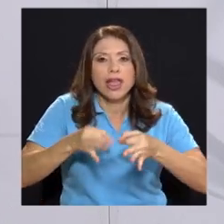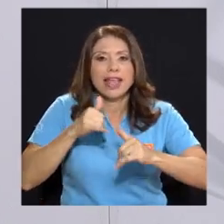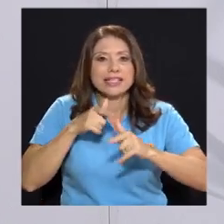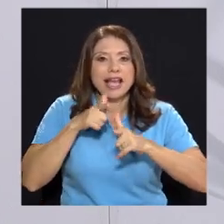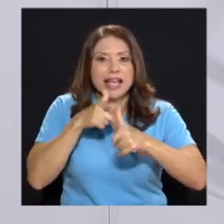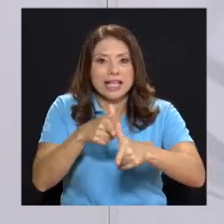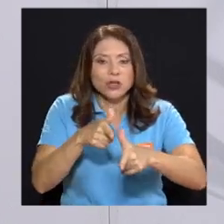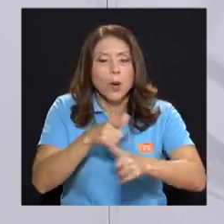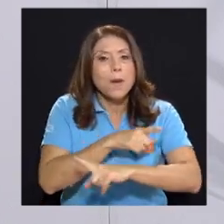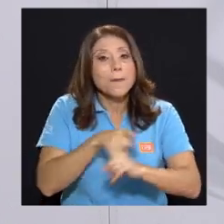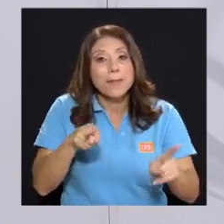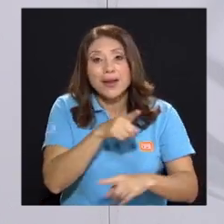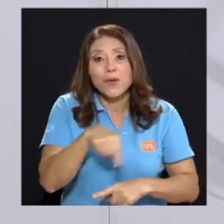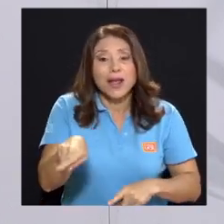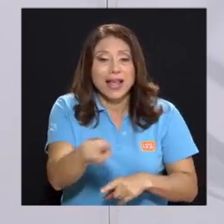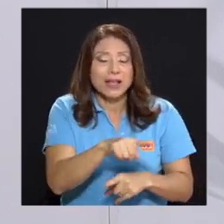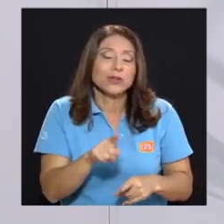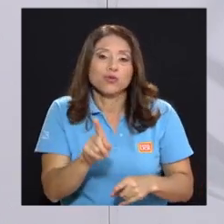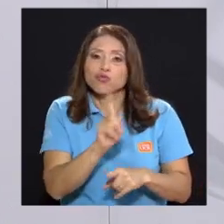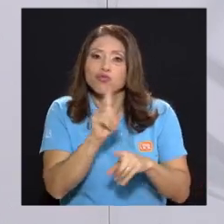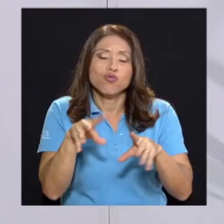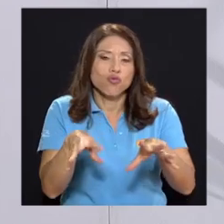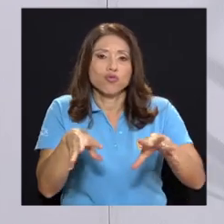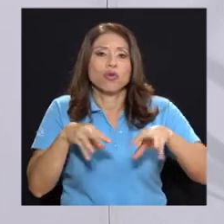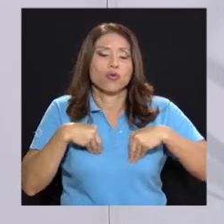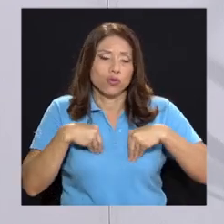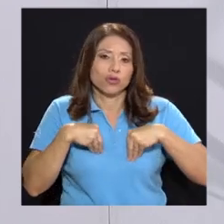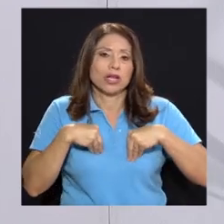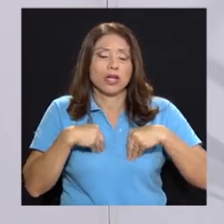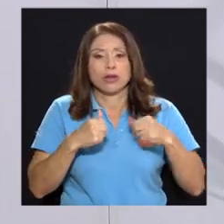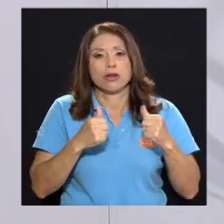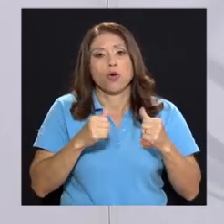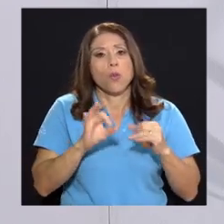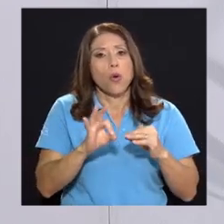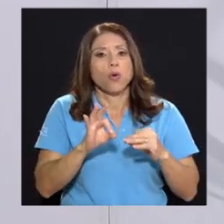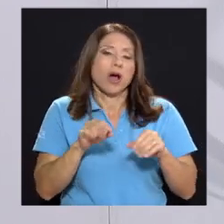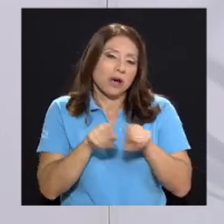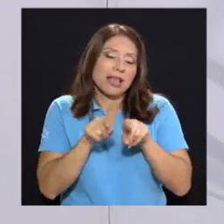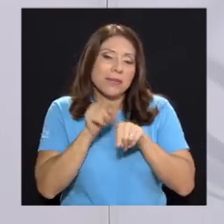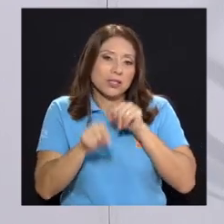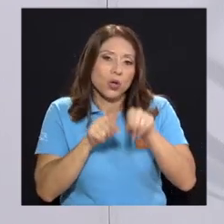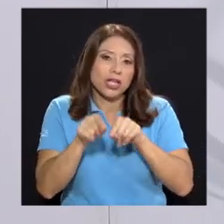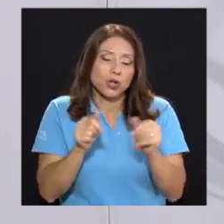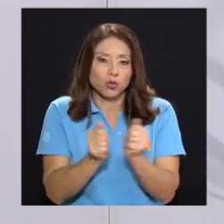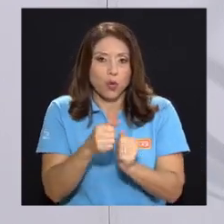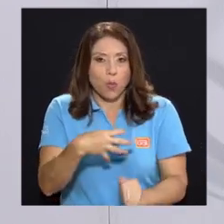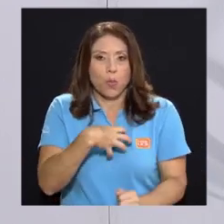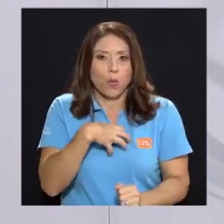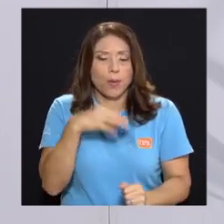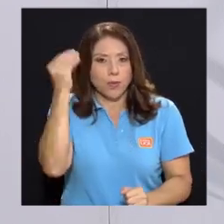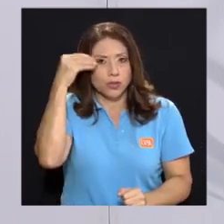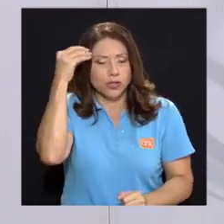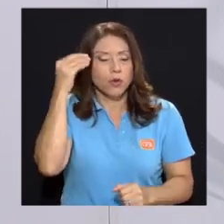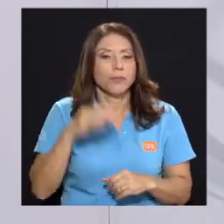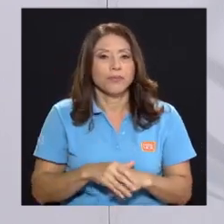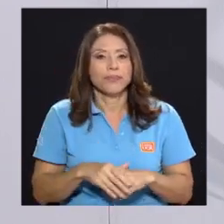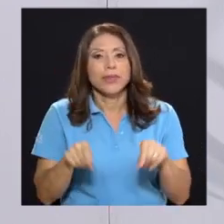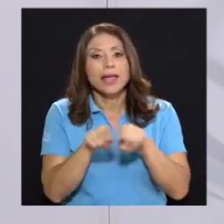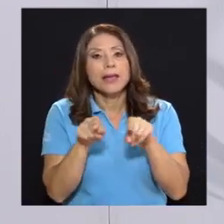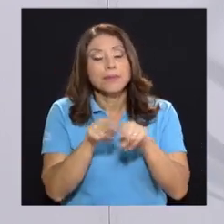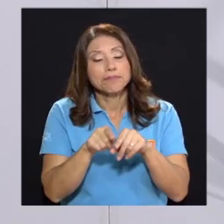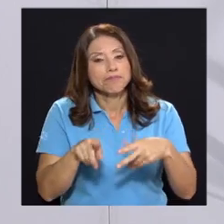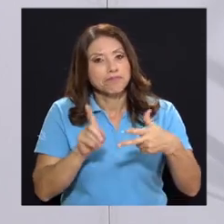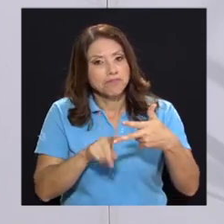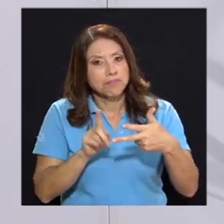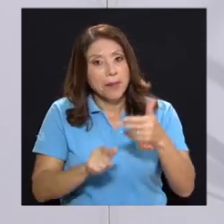más nuevos menos críticos aunque también son críticos con su propia posición eso lo encontramos este tercero digamos hay la mayoría de